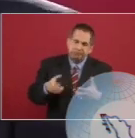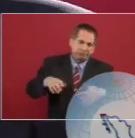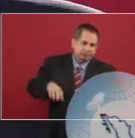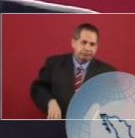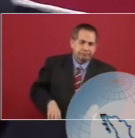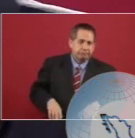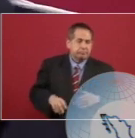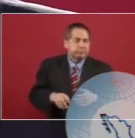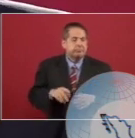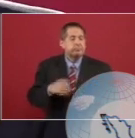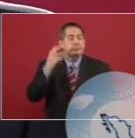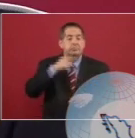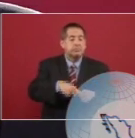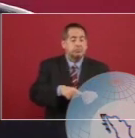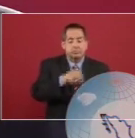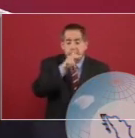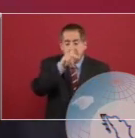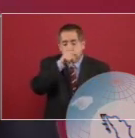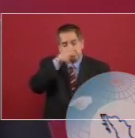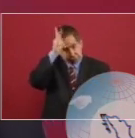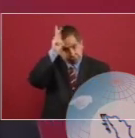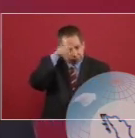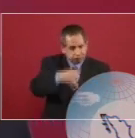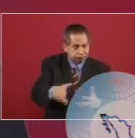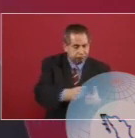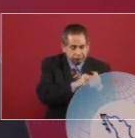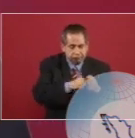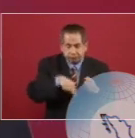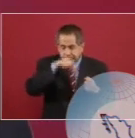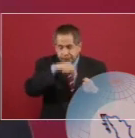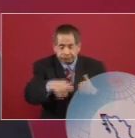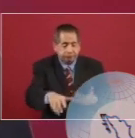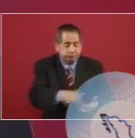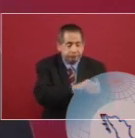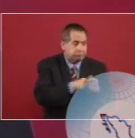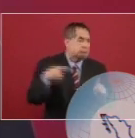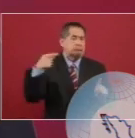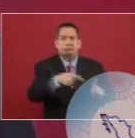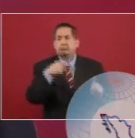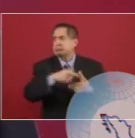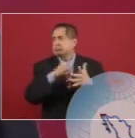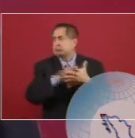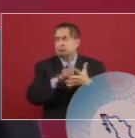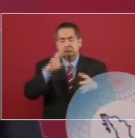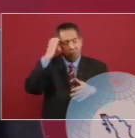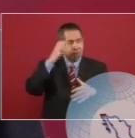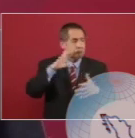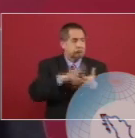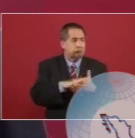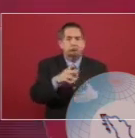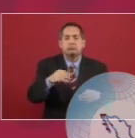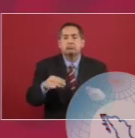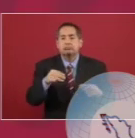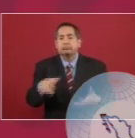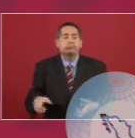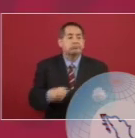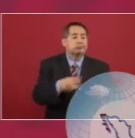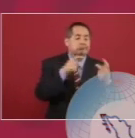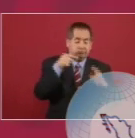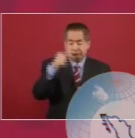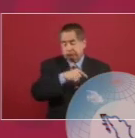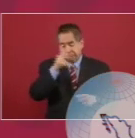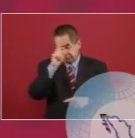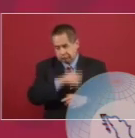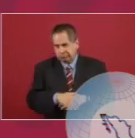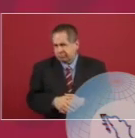robaba una gallina, el que se robaba un pavo, el que se robaba una bolsa en el mercado. Y